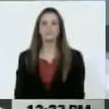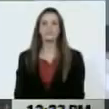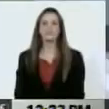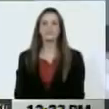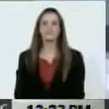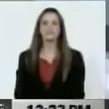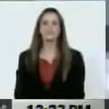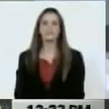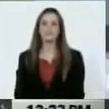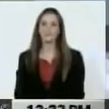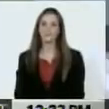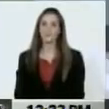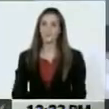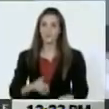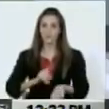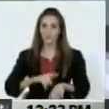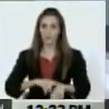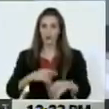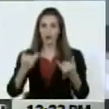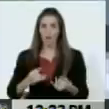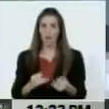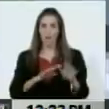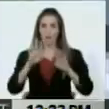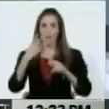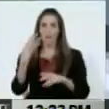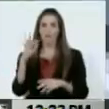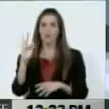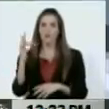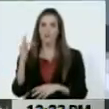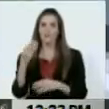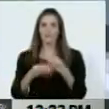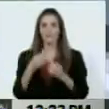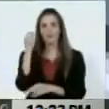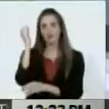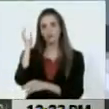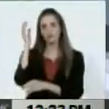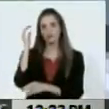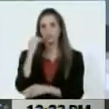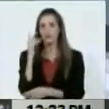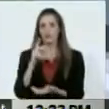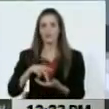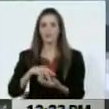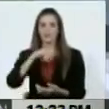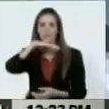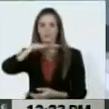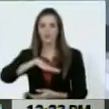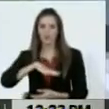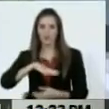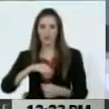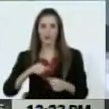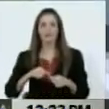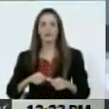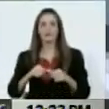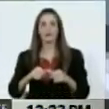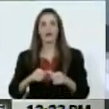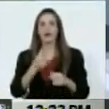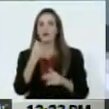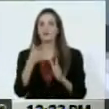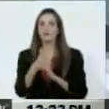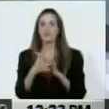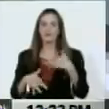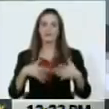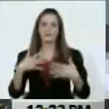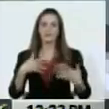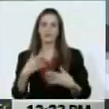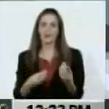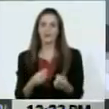la... Y en este momento, en el cuartel de la montaña, se realiza el foro Protagonistas de una historia insurgente. Esto en el ámbito de las